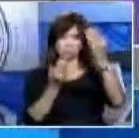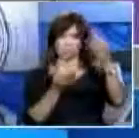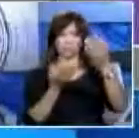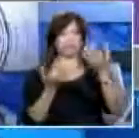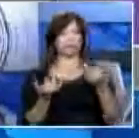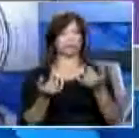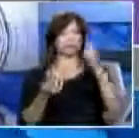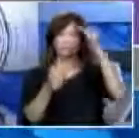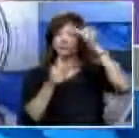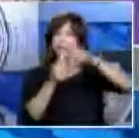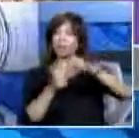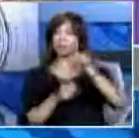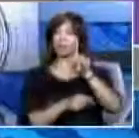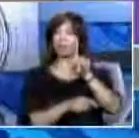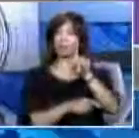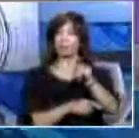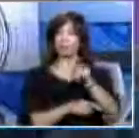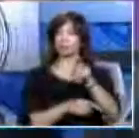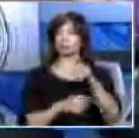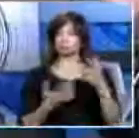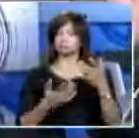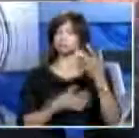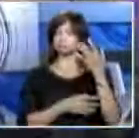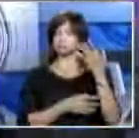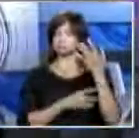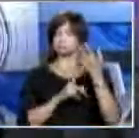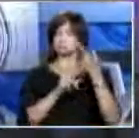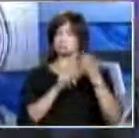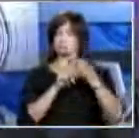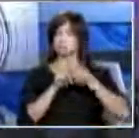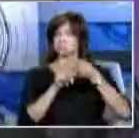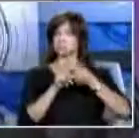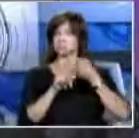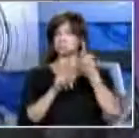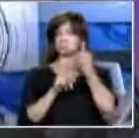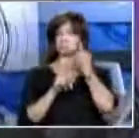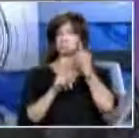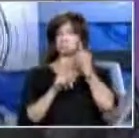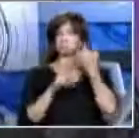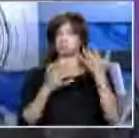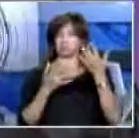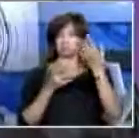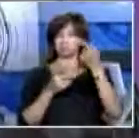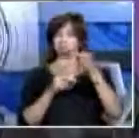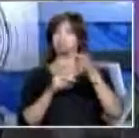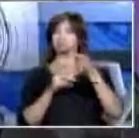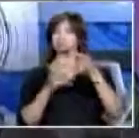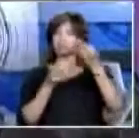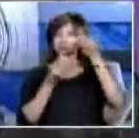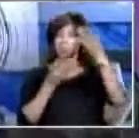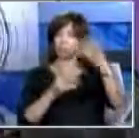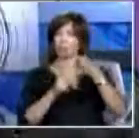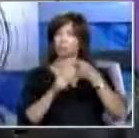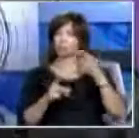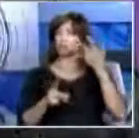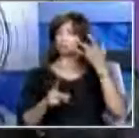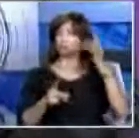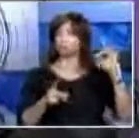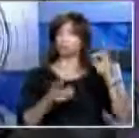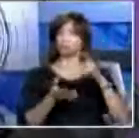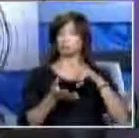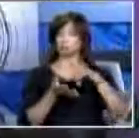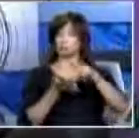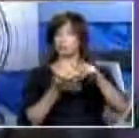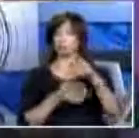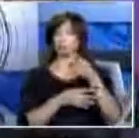recuerdan ustedes probablemente que hace algunos meses en una transmisión que hacíamos desde california hablábamos del pago